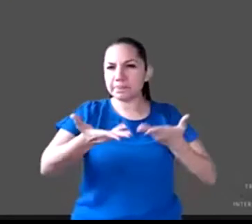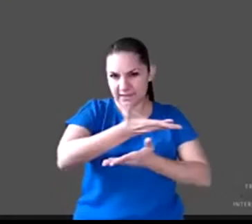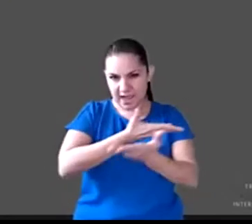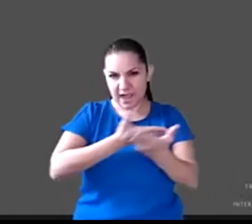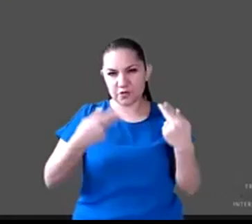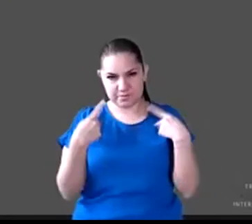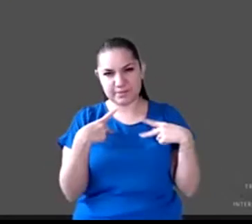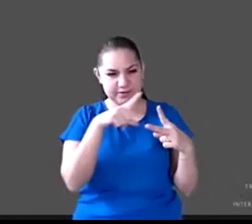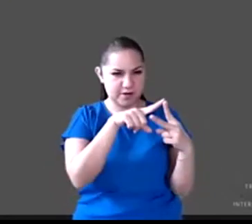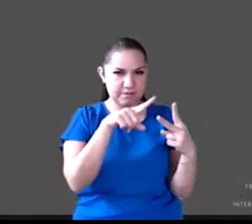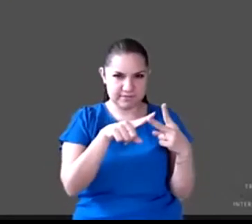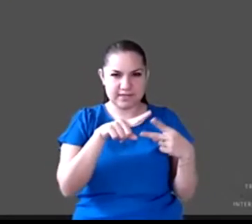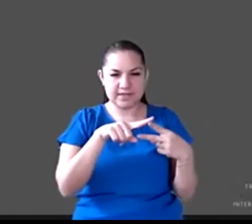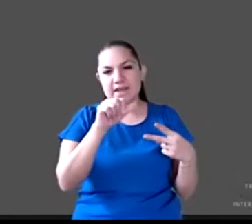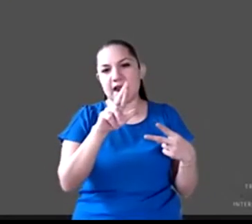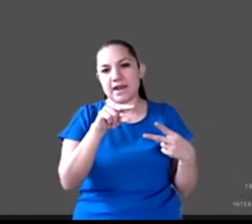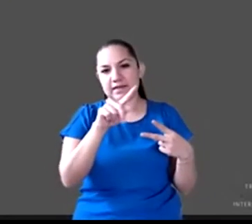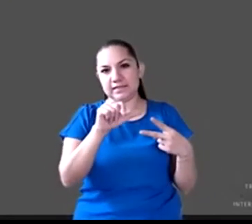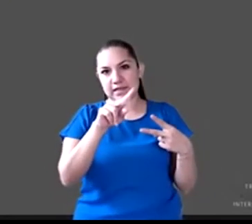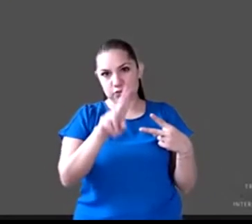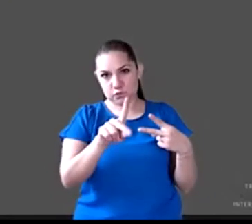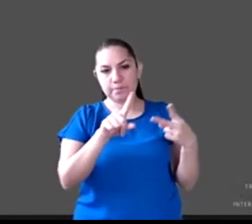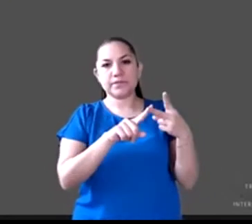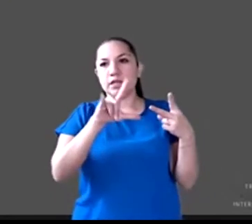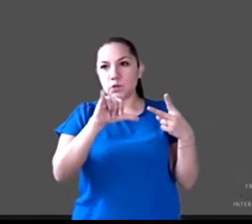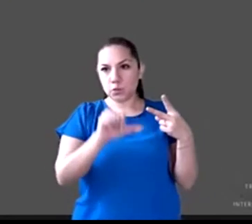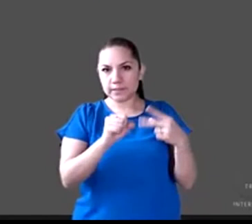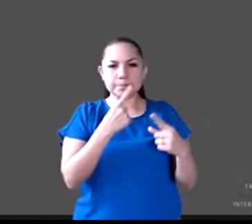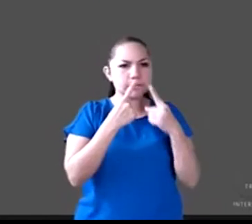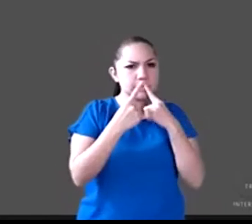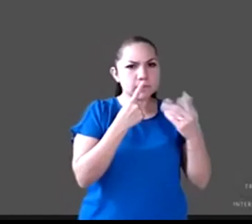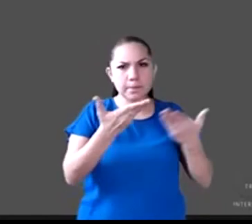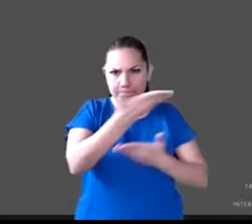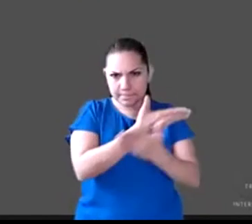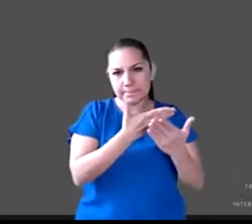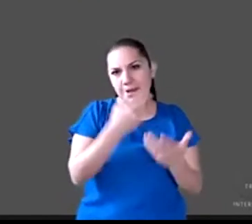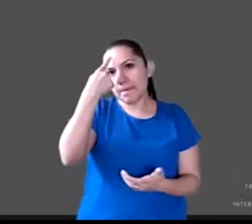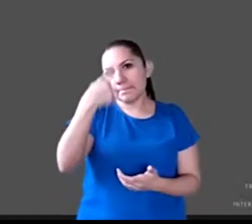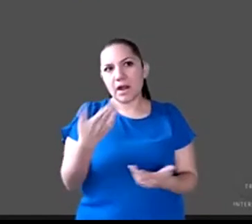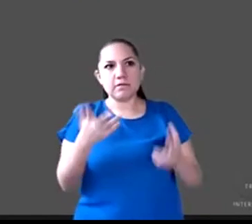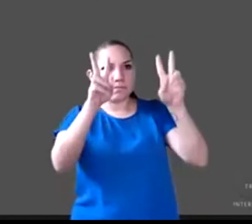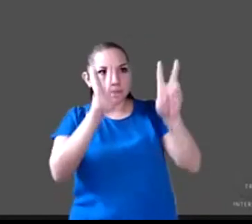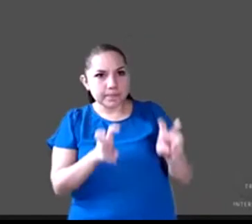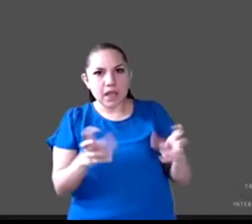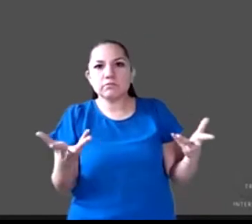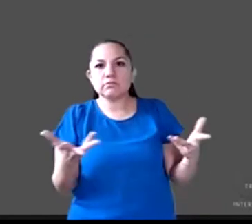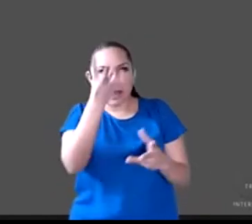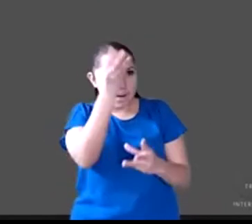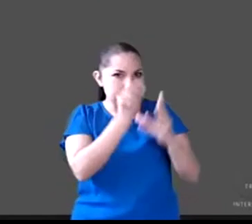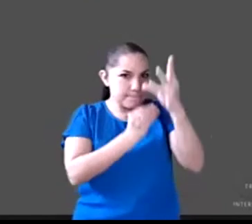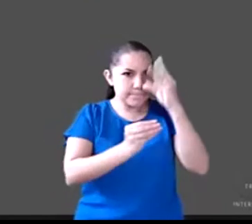con Aranzazú y con Luis sobre los aprendizajes, sobre los retos que nos quedan,